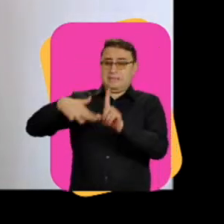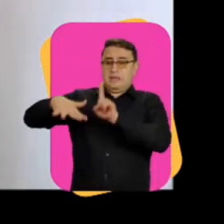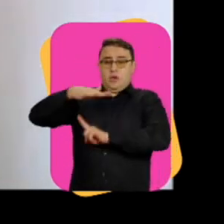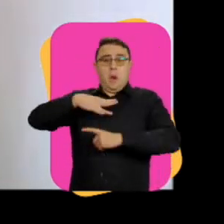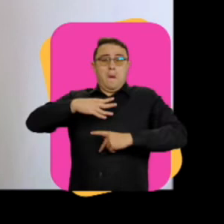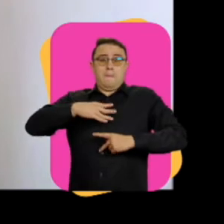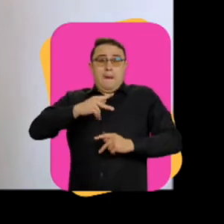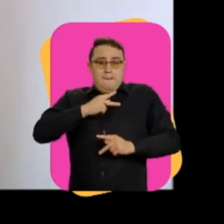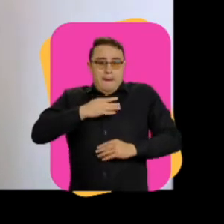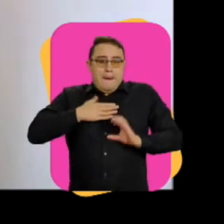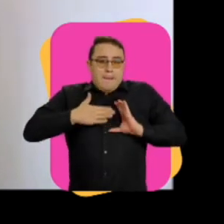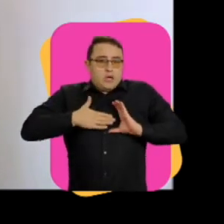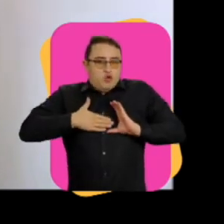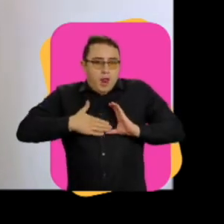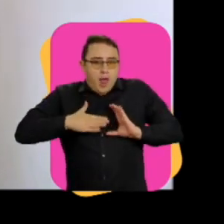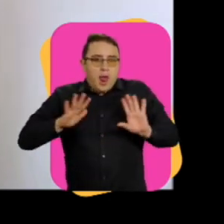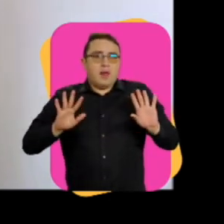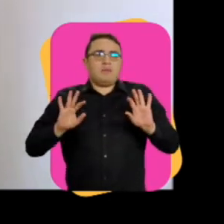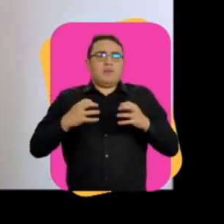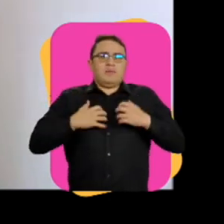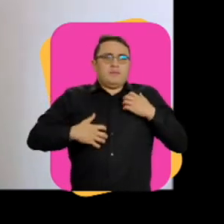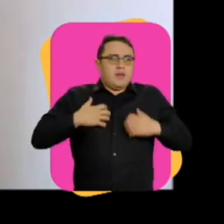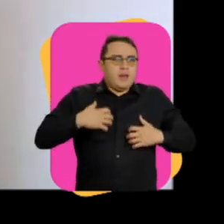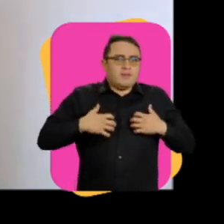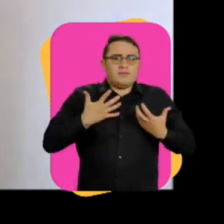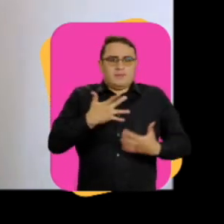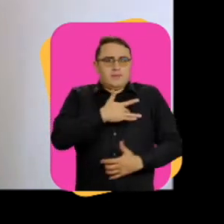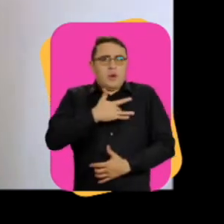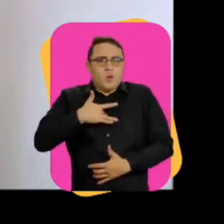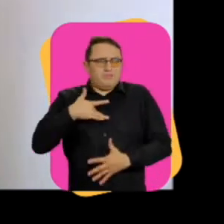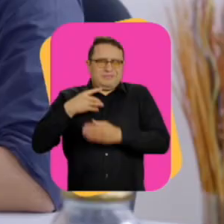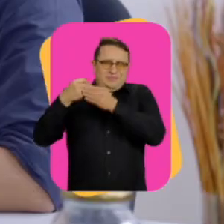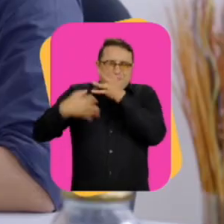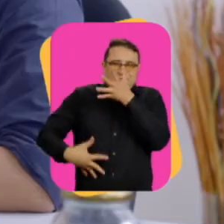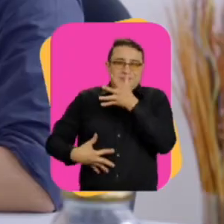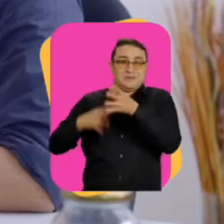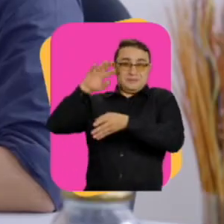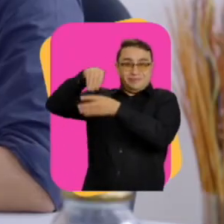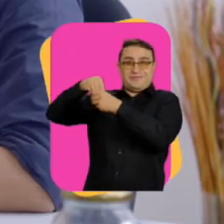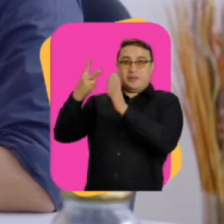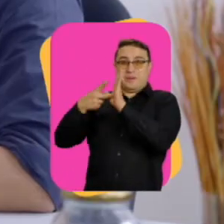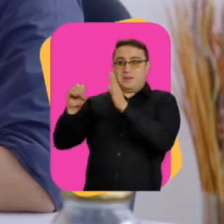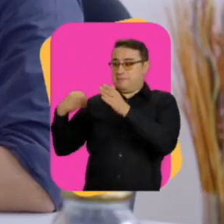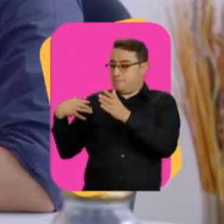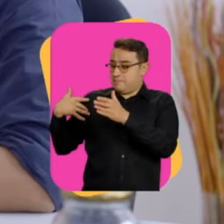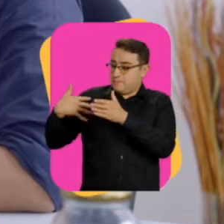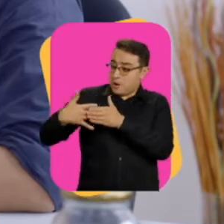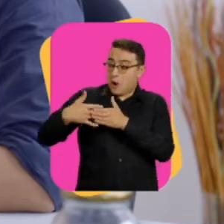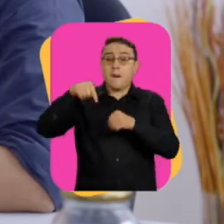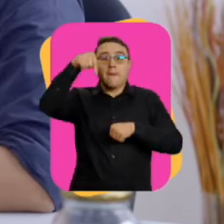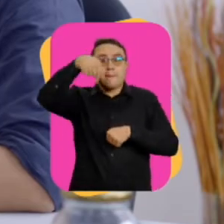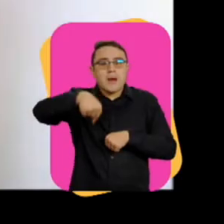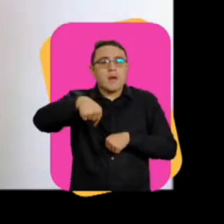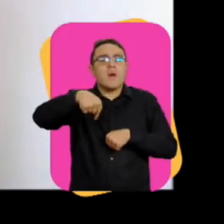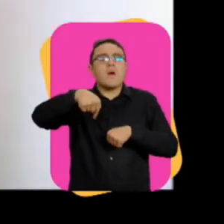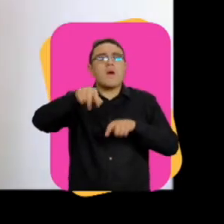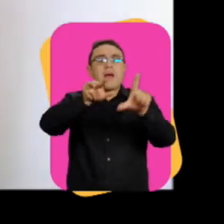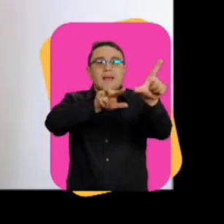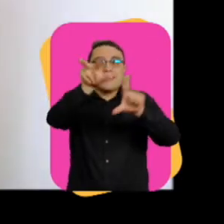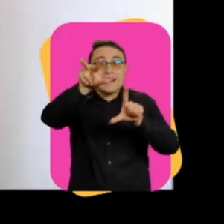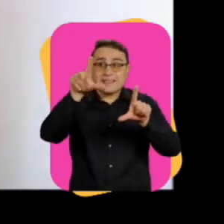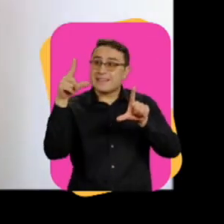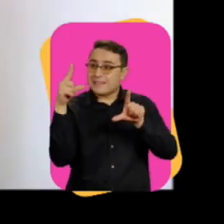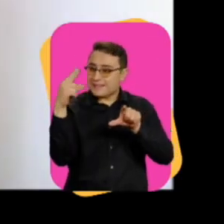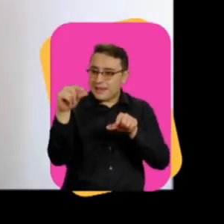desde el miedo que tuvimos, desde la salud, bueno. Pero en el canal y específicamente en